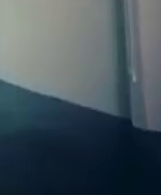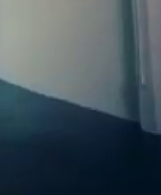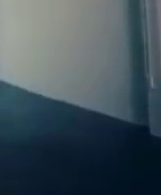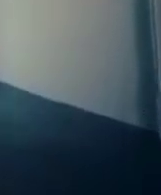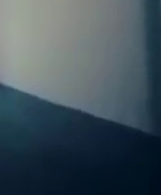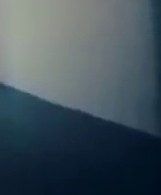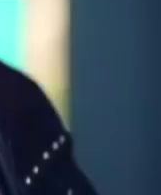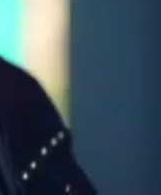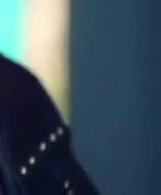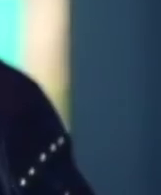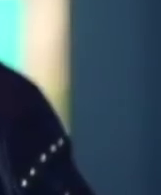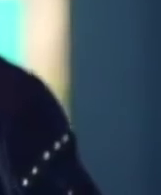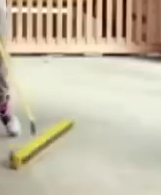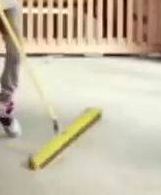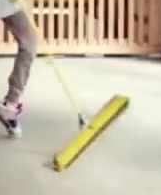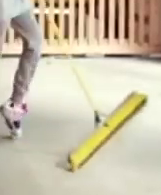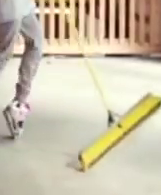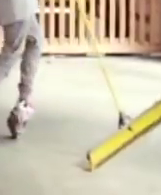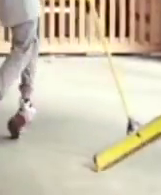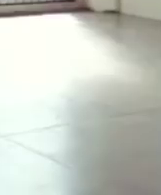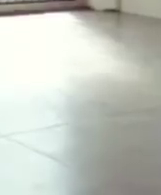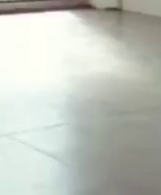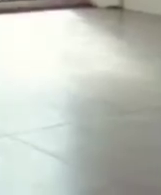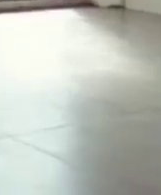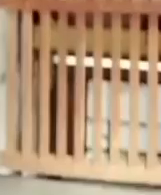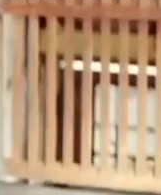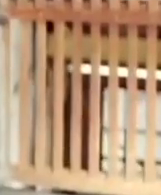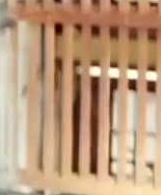Con tus manos siénteme,